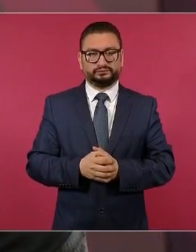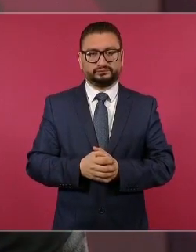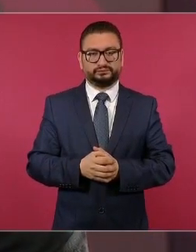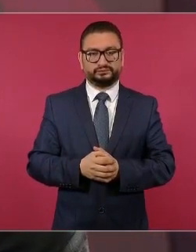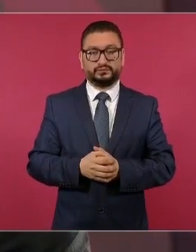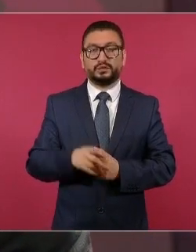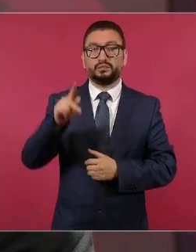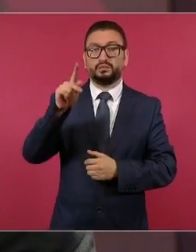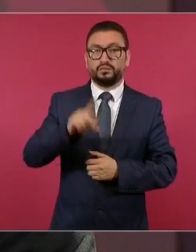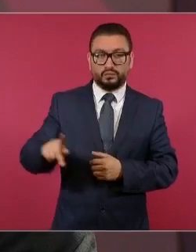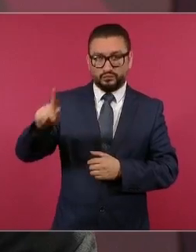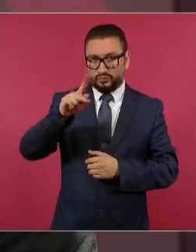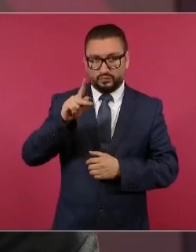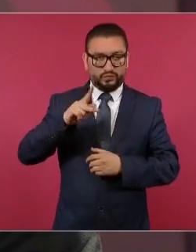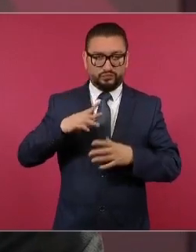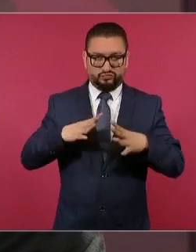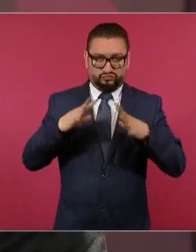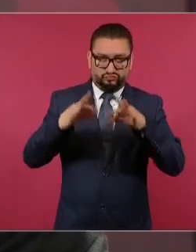los pueblos originarios.